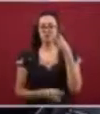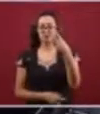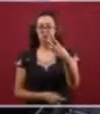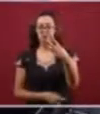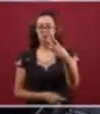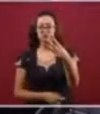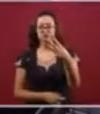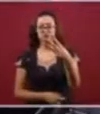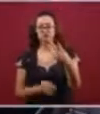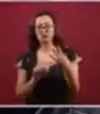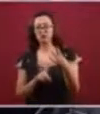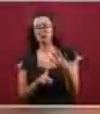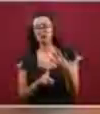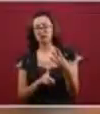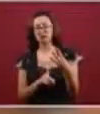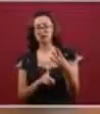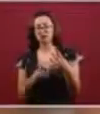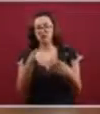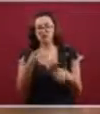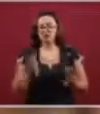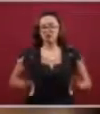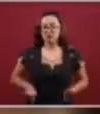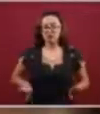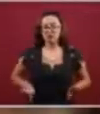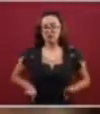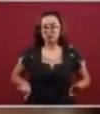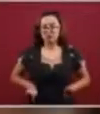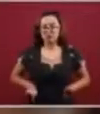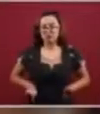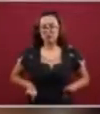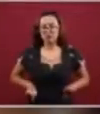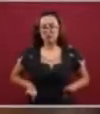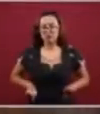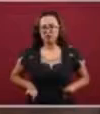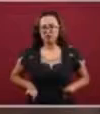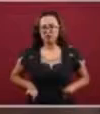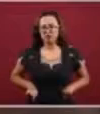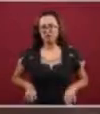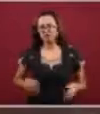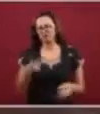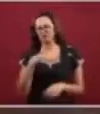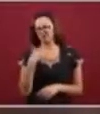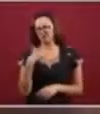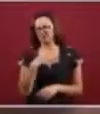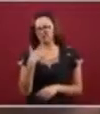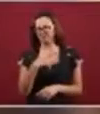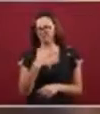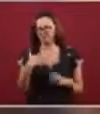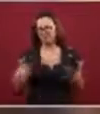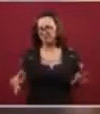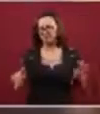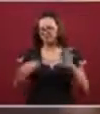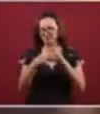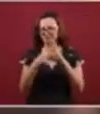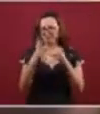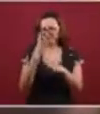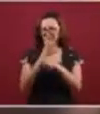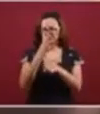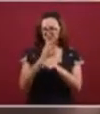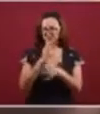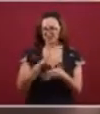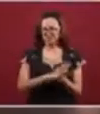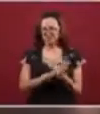tres? con esa actitud que usted está tomando, ¿cree que sea acorde a la